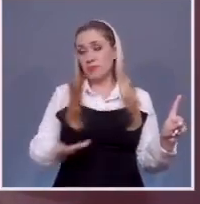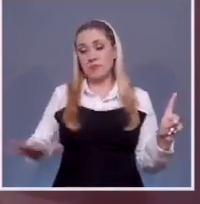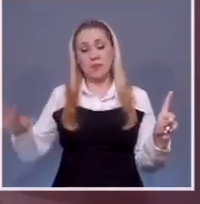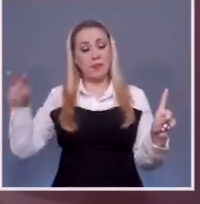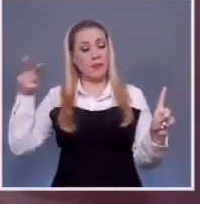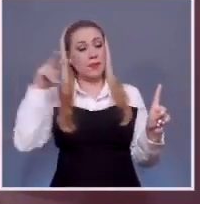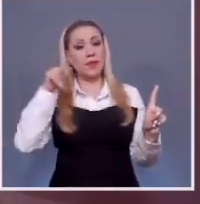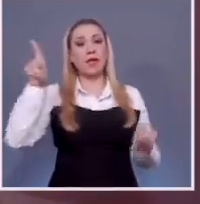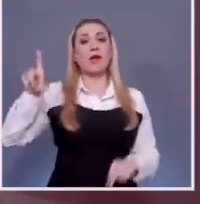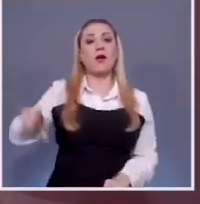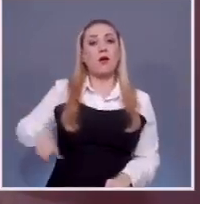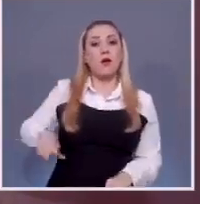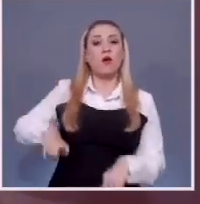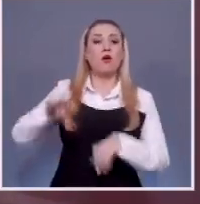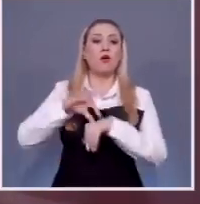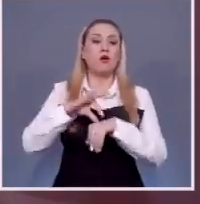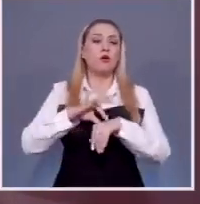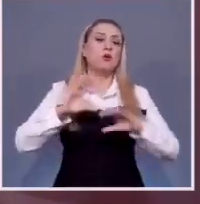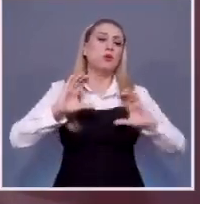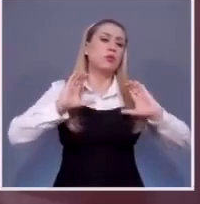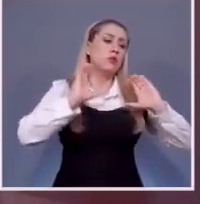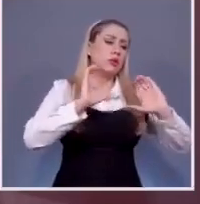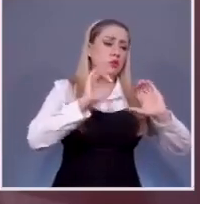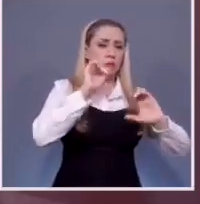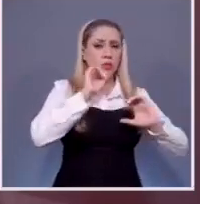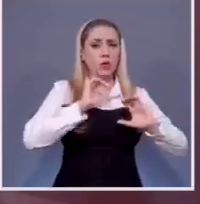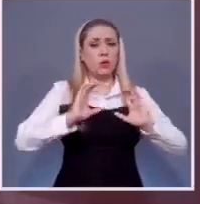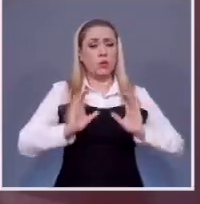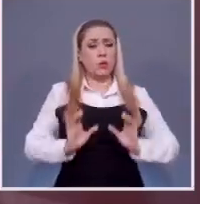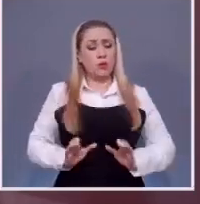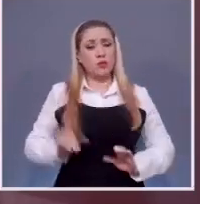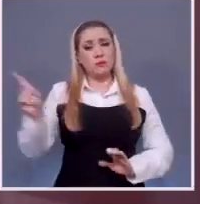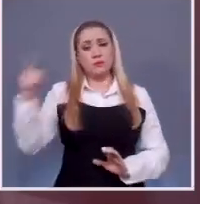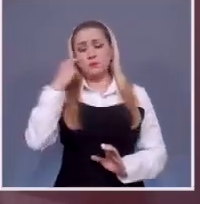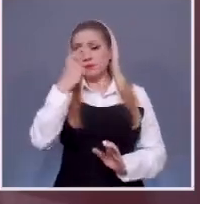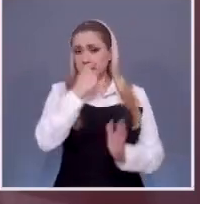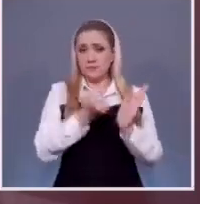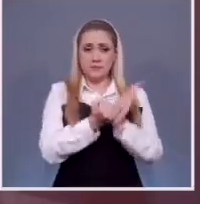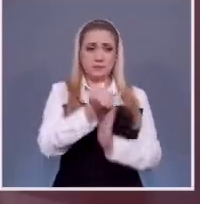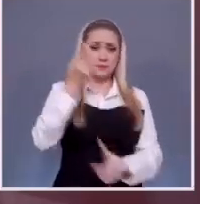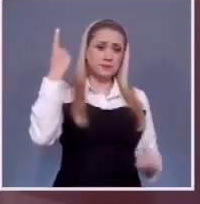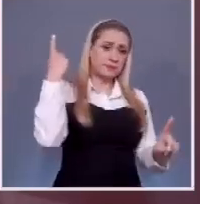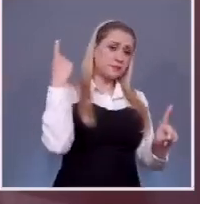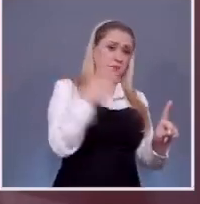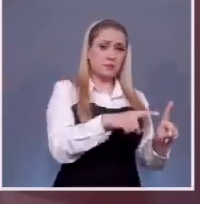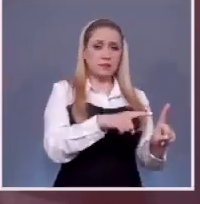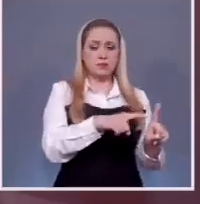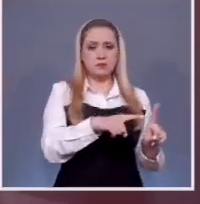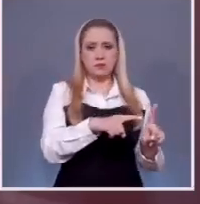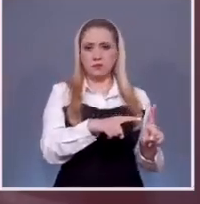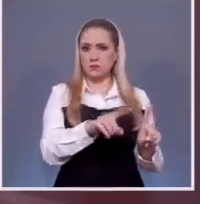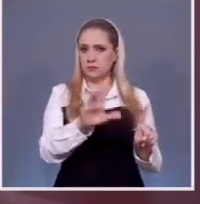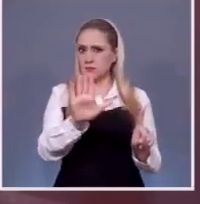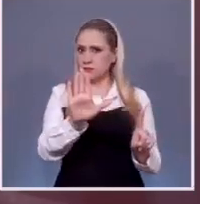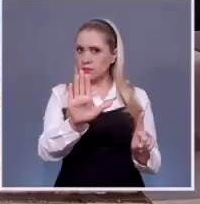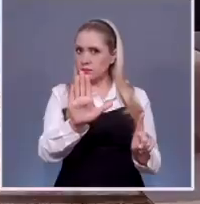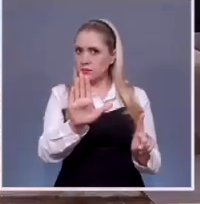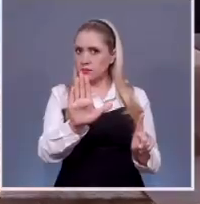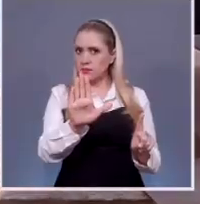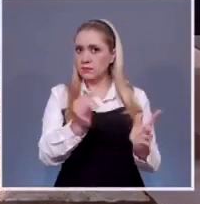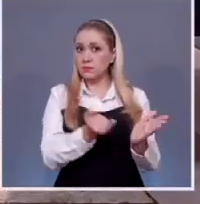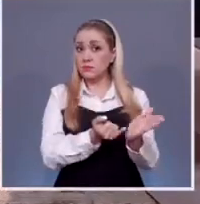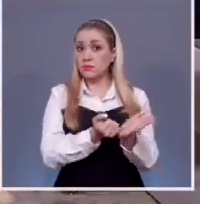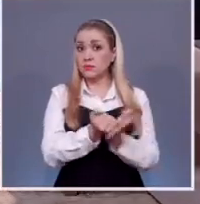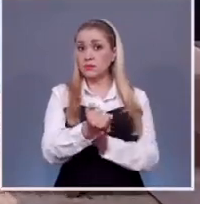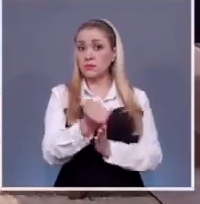médicos cuidan al cuerpo de la mujer y deciden sobre el cuerpo de la mujer sin considerar que la que es titular de los derechos sobre